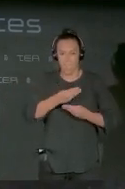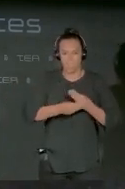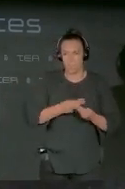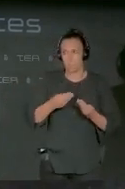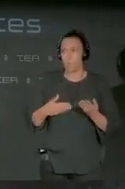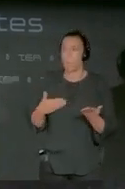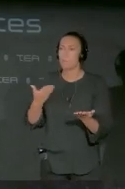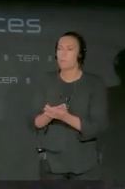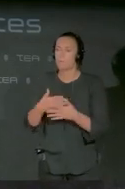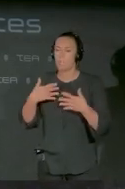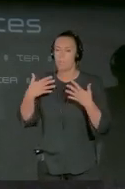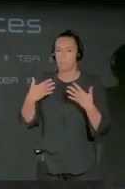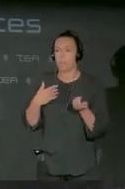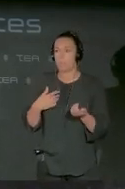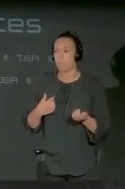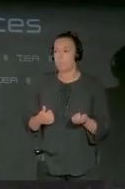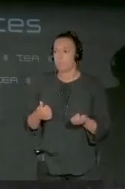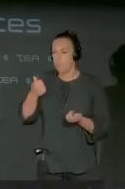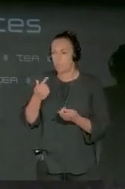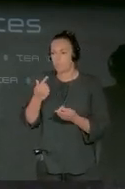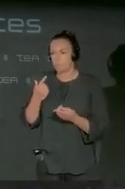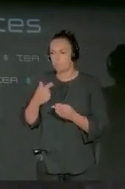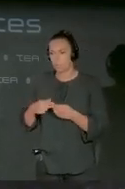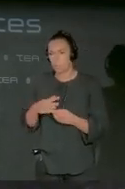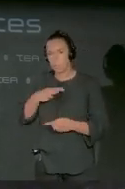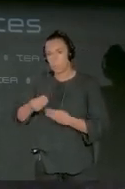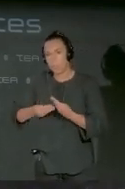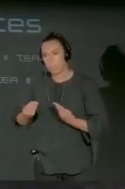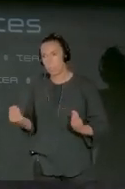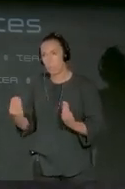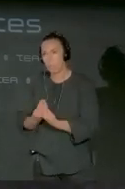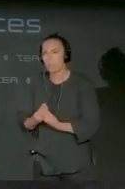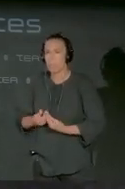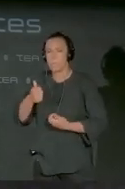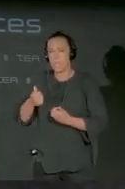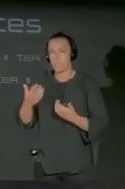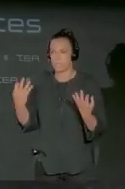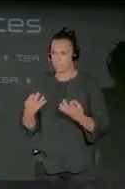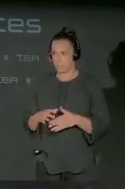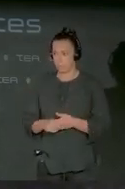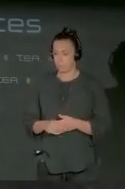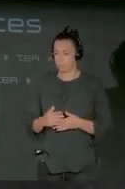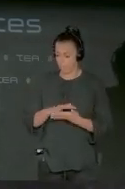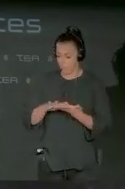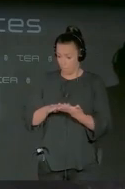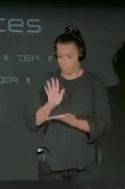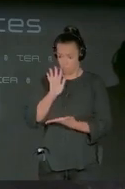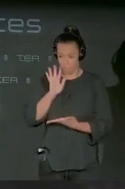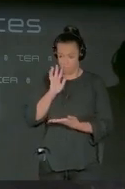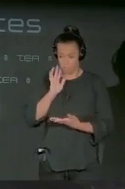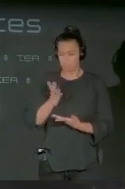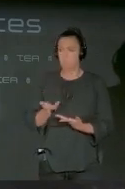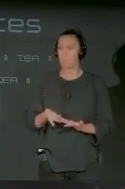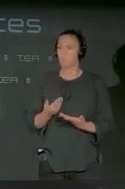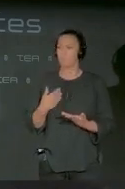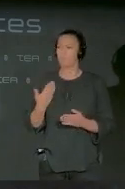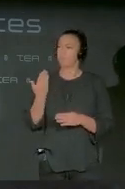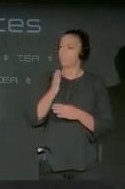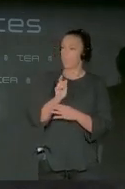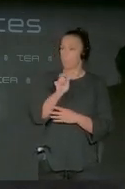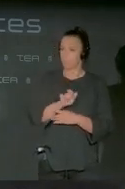plantean y qué más podríamos hacer todos juntos. Para hablar de todo esto, voy a presentar a los colegas